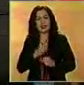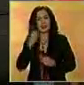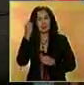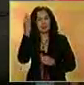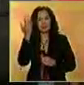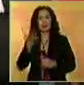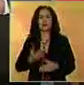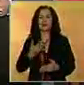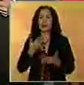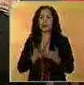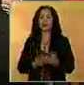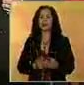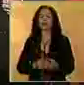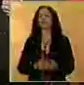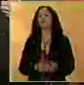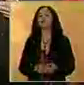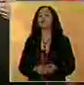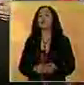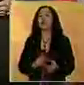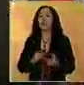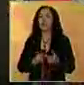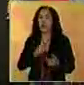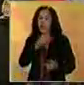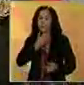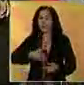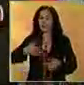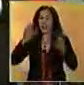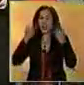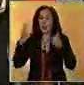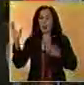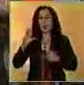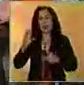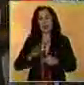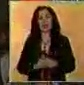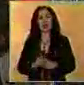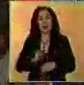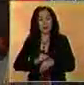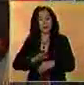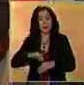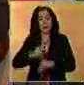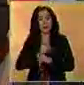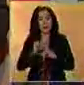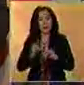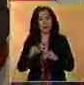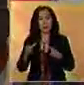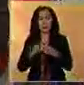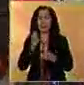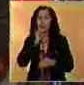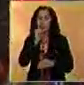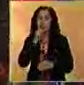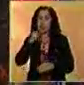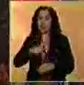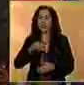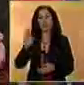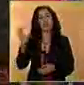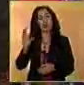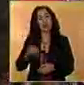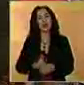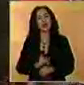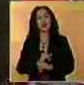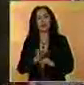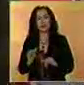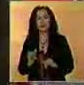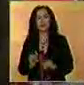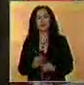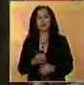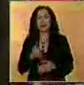ilusiones. Muchas gracias. Ariel Prat, entonces, el presidente de los Leones del Caracas, minutos después de finalizar esta rueda de prensa ofrecida aquí en la capital, y ya